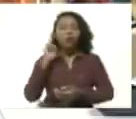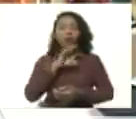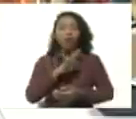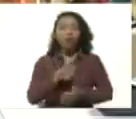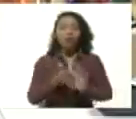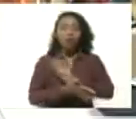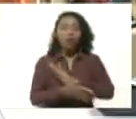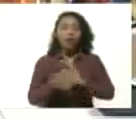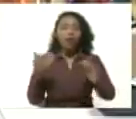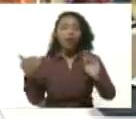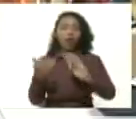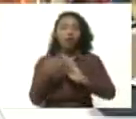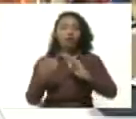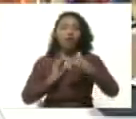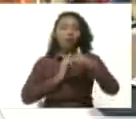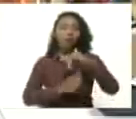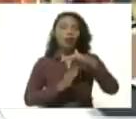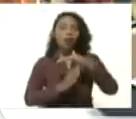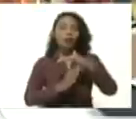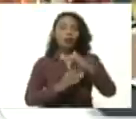contra los migrantes.